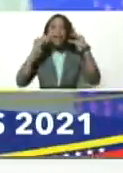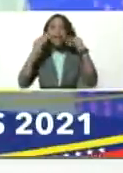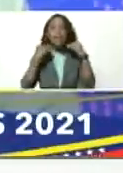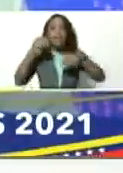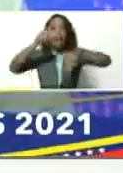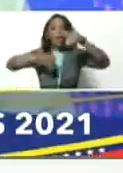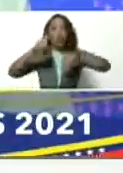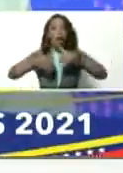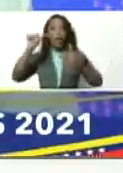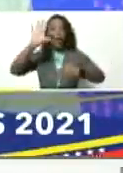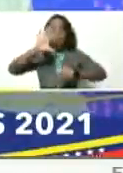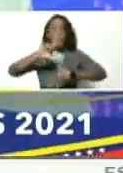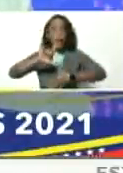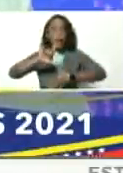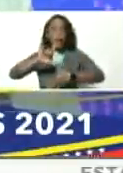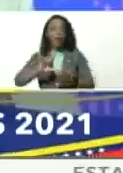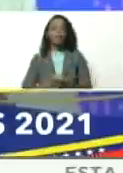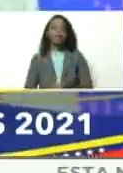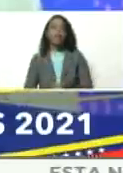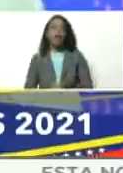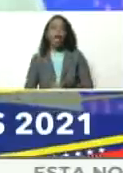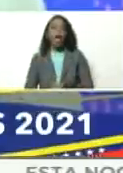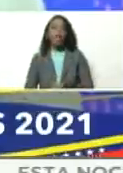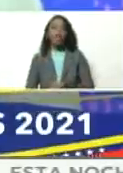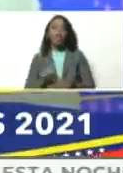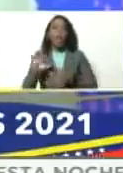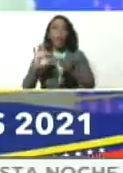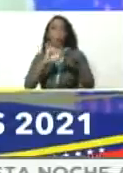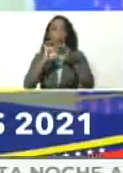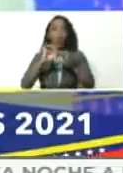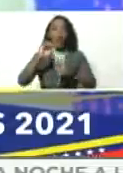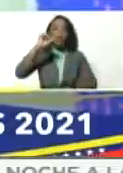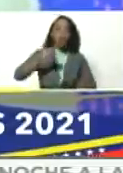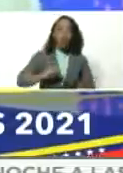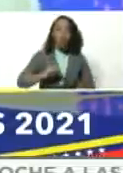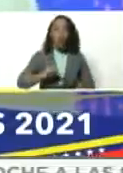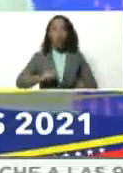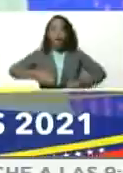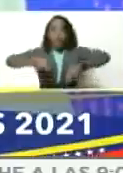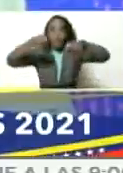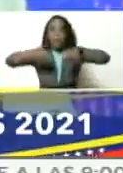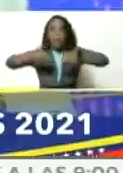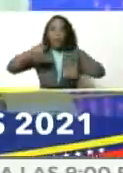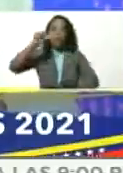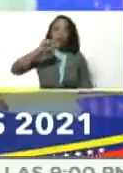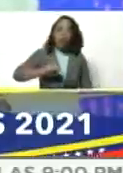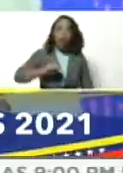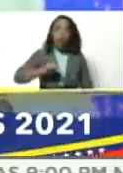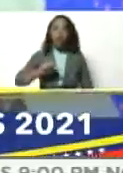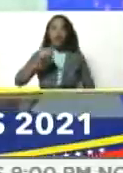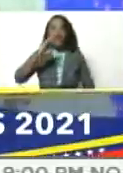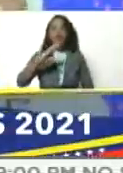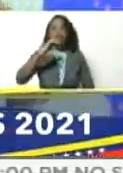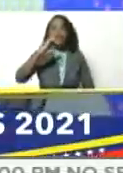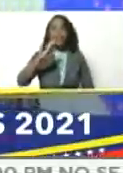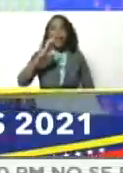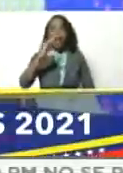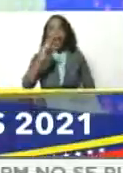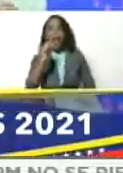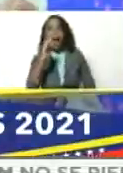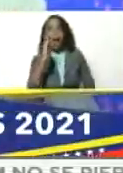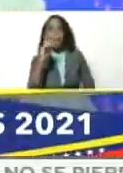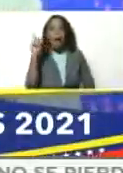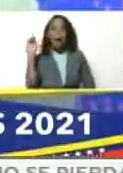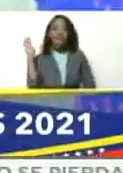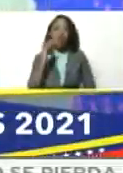de América Latina, de UNASUR, de MERCOSUR, de la CELAP, hasta de la OEA